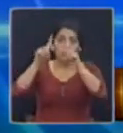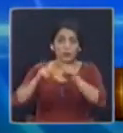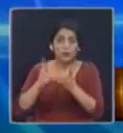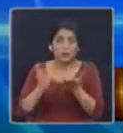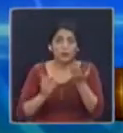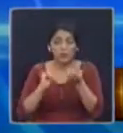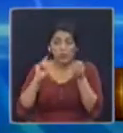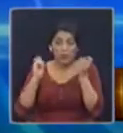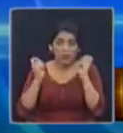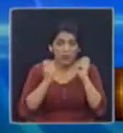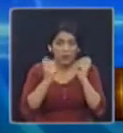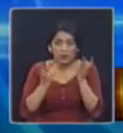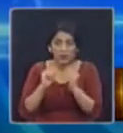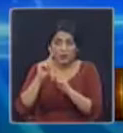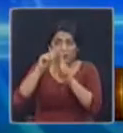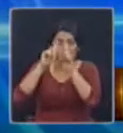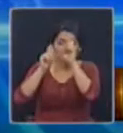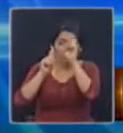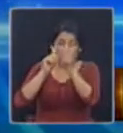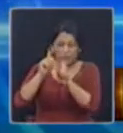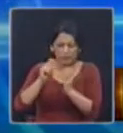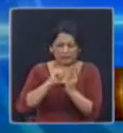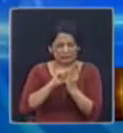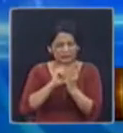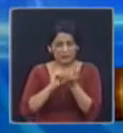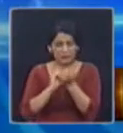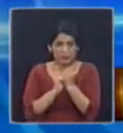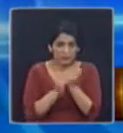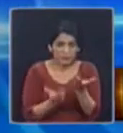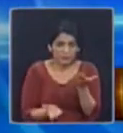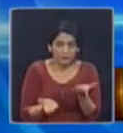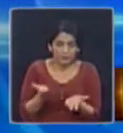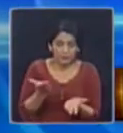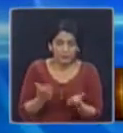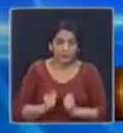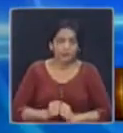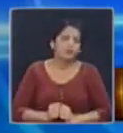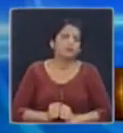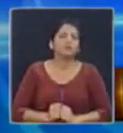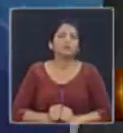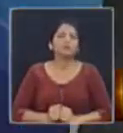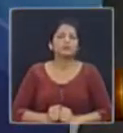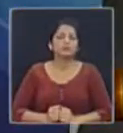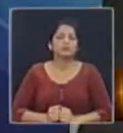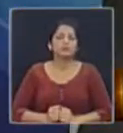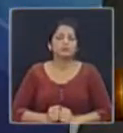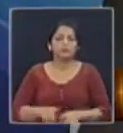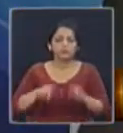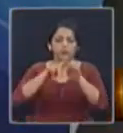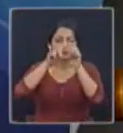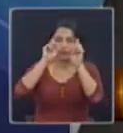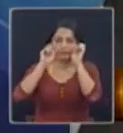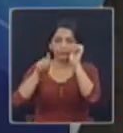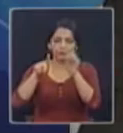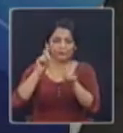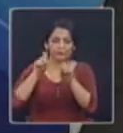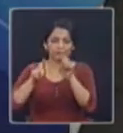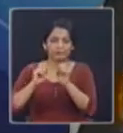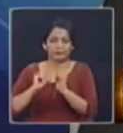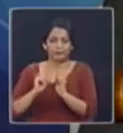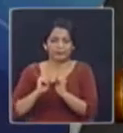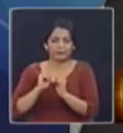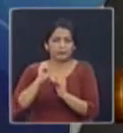consulta? No creo, porque la consulta popular no va a tener muchas preguntas, no creo que sean más de